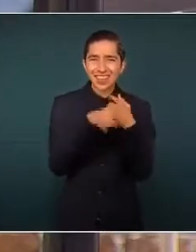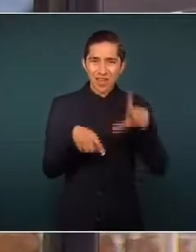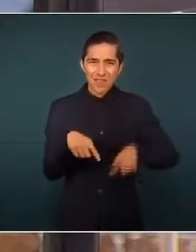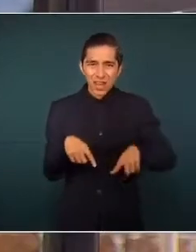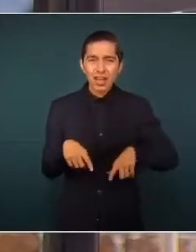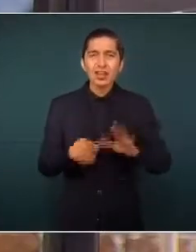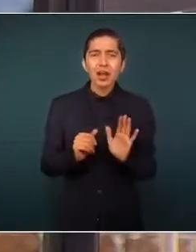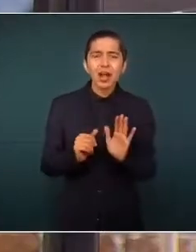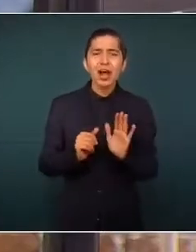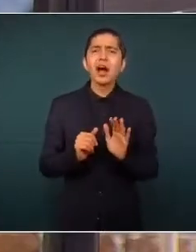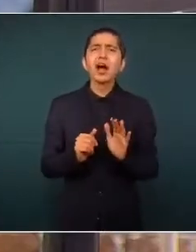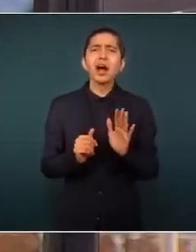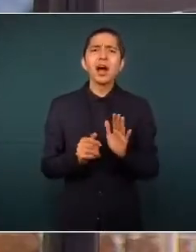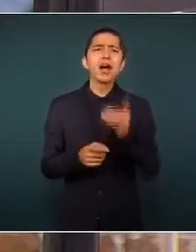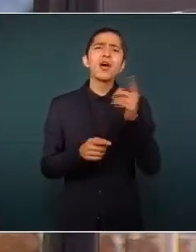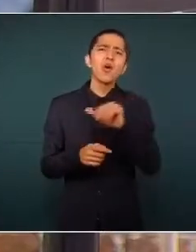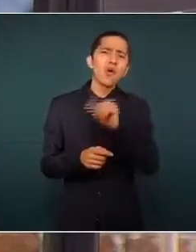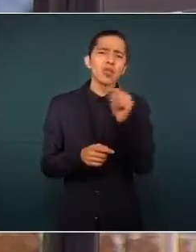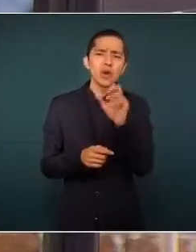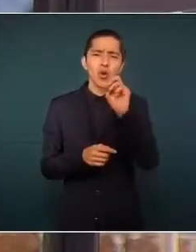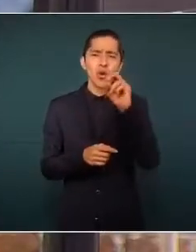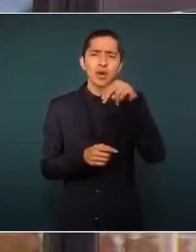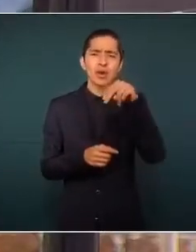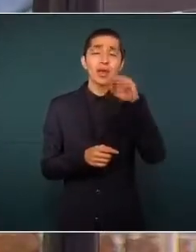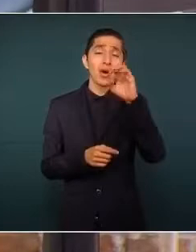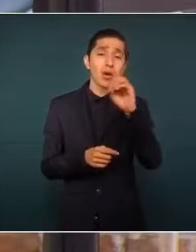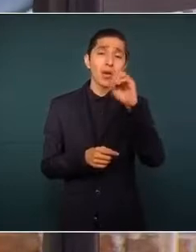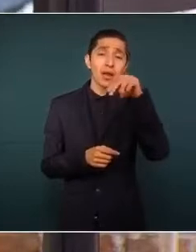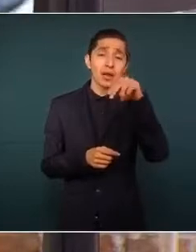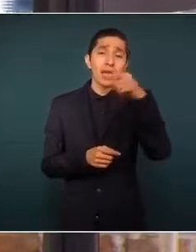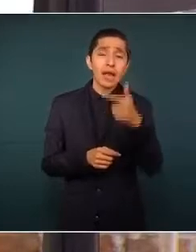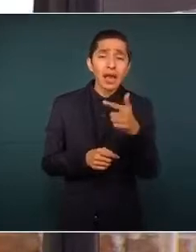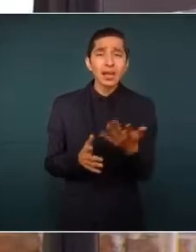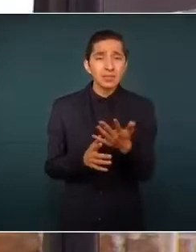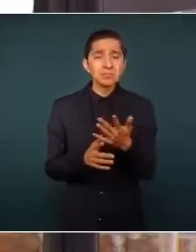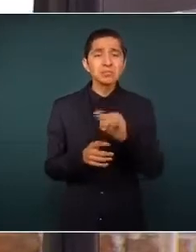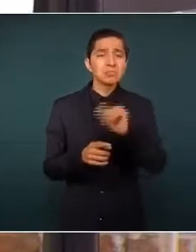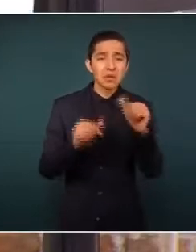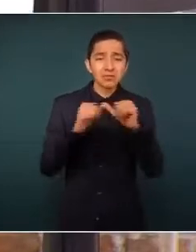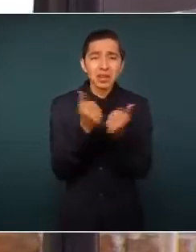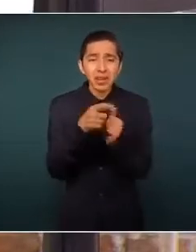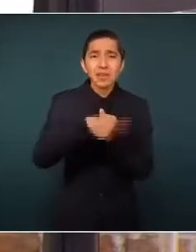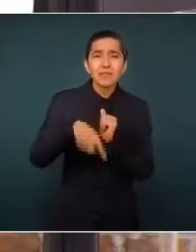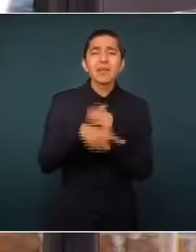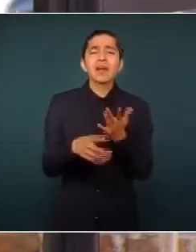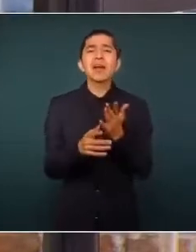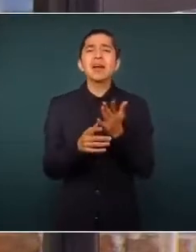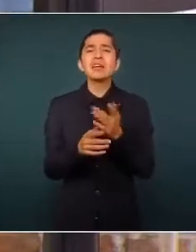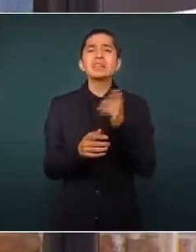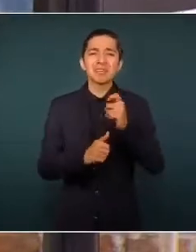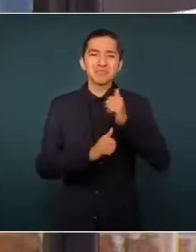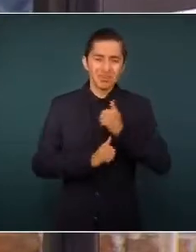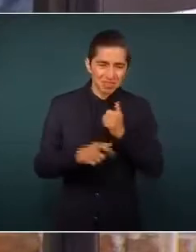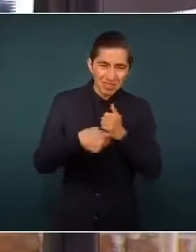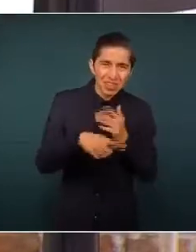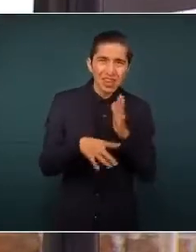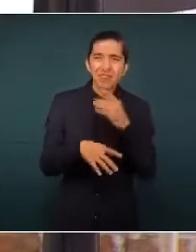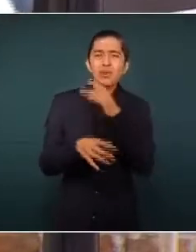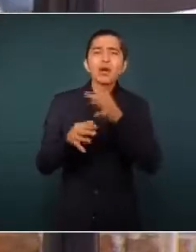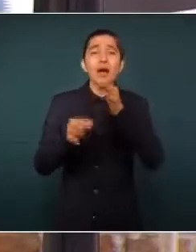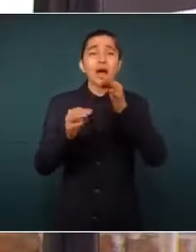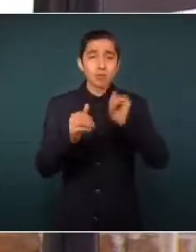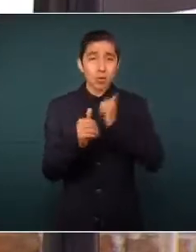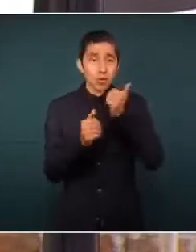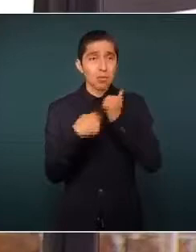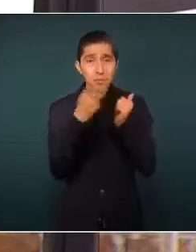suman a otras de distintas ONGs respecto a el papel de las Fuerzas Armadas. Y aprovechando que está el gobernador,